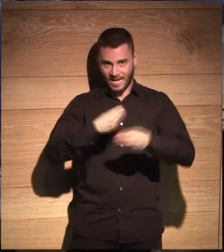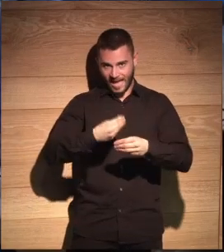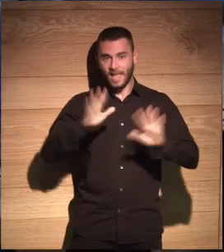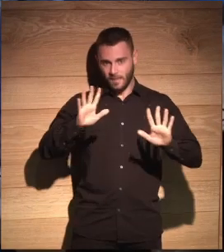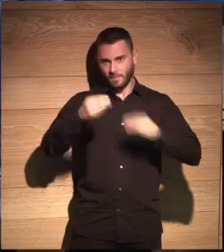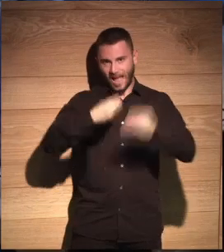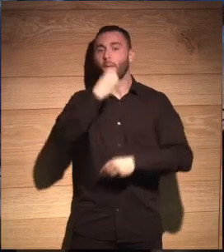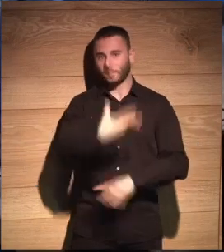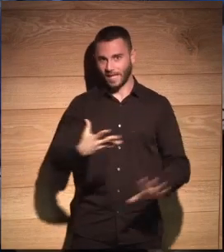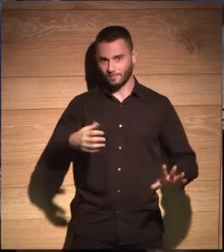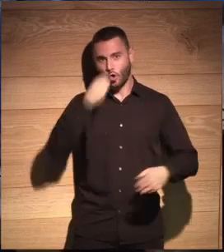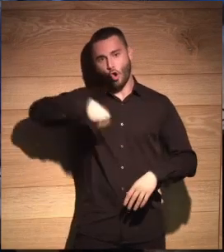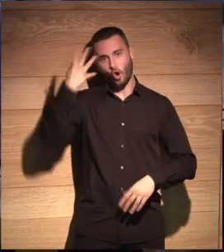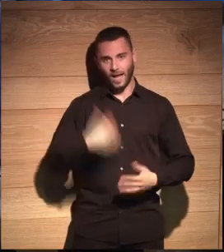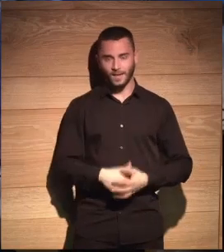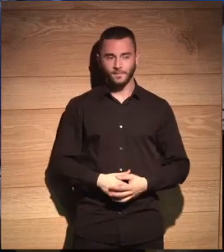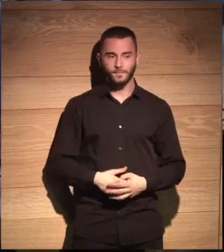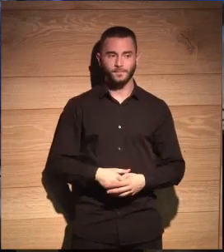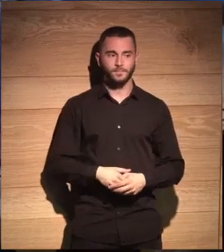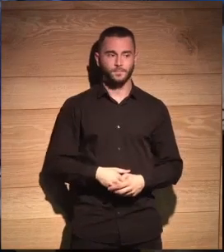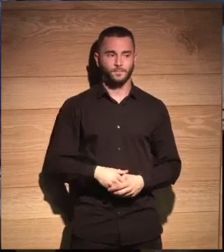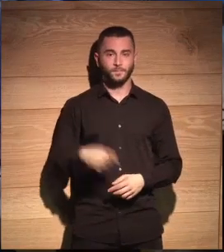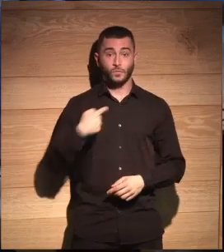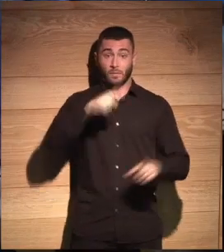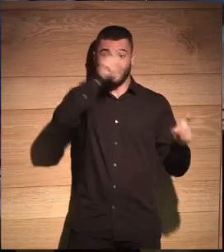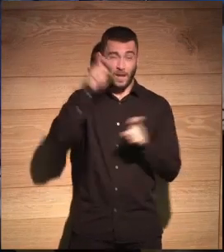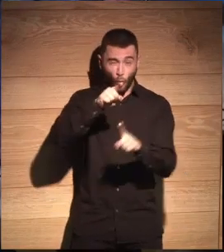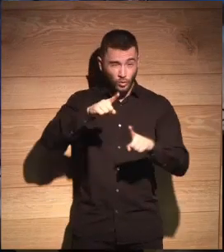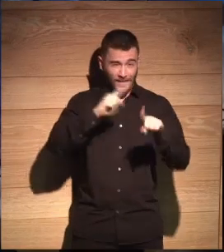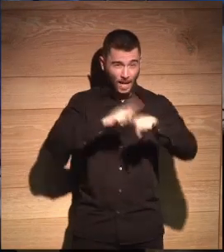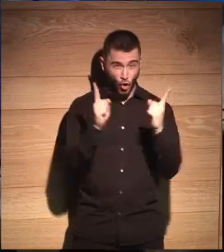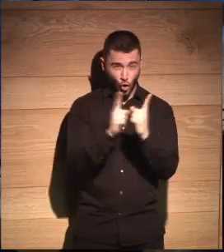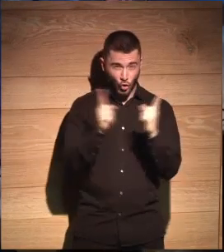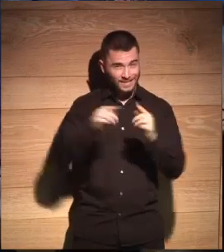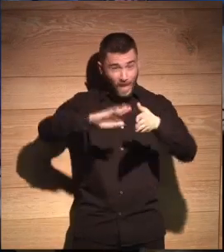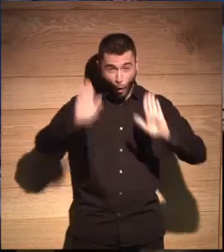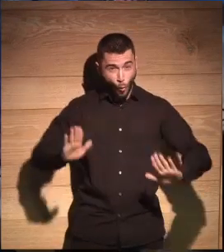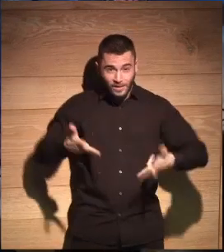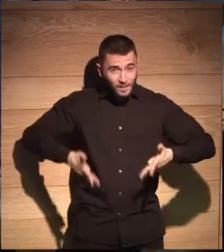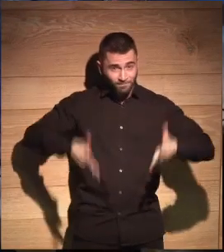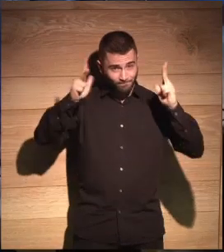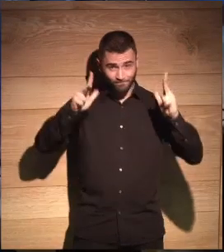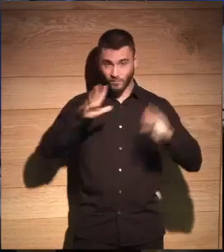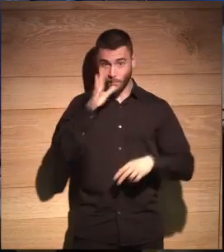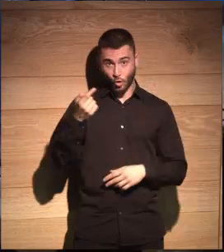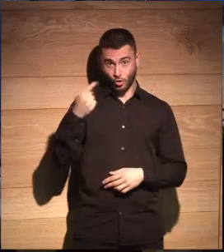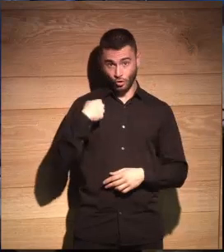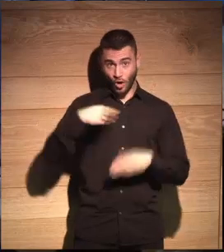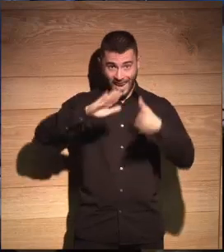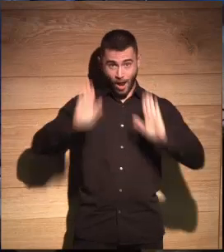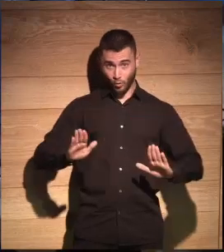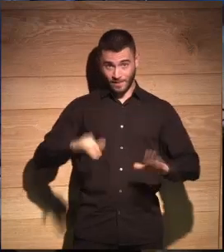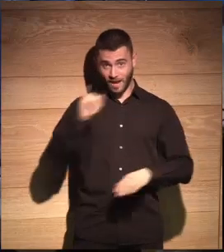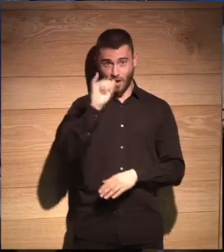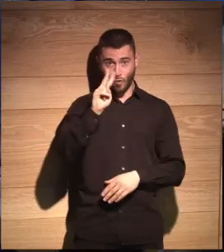bien. Pues os voy a pedir la última pregunta cortita, porque la última soy yo pidiéndole